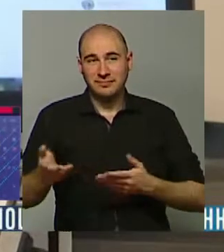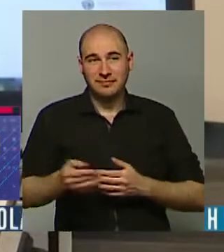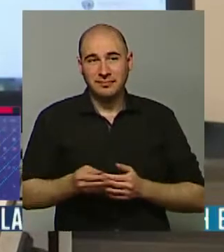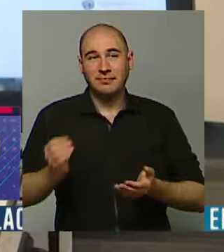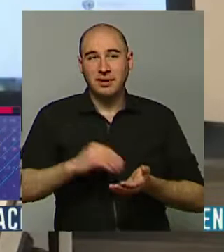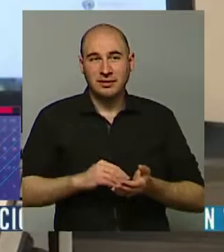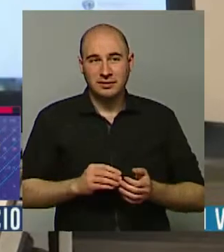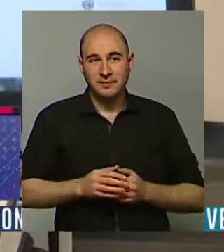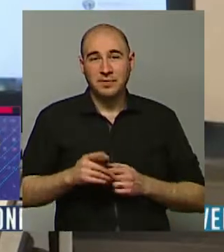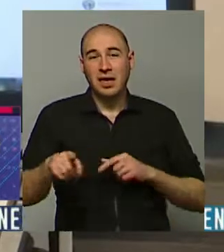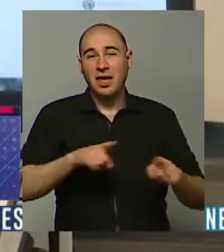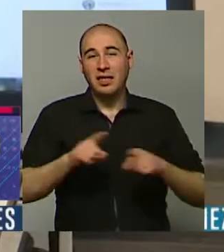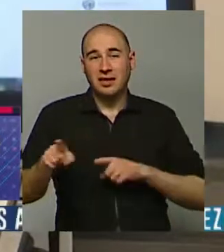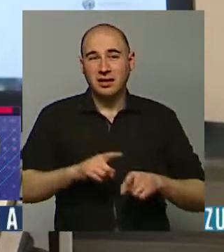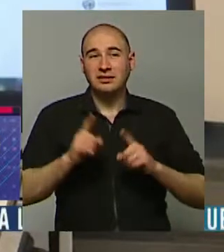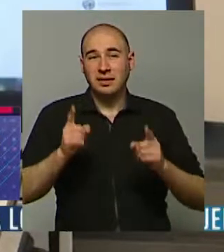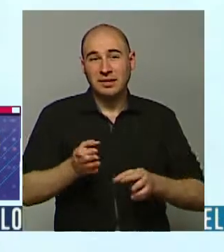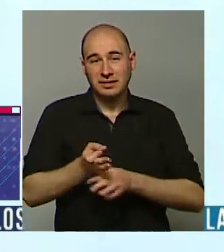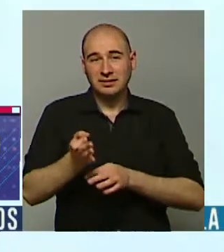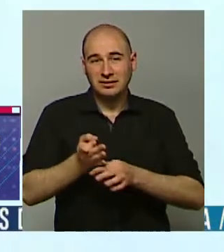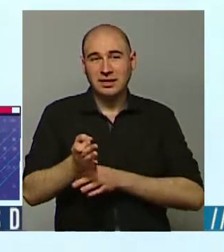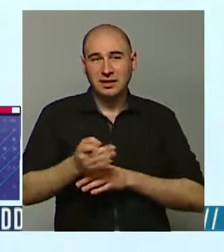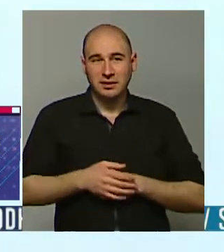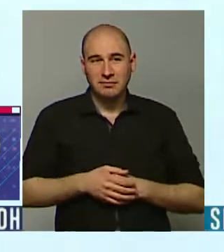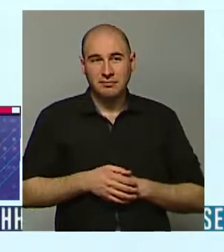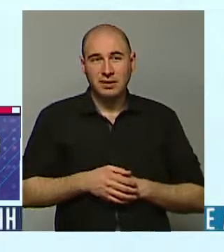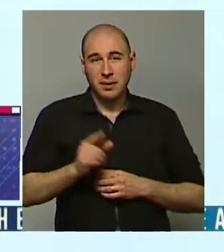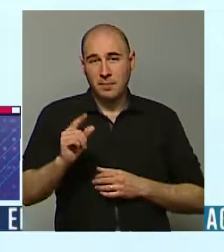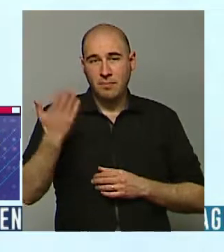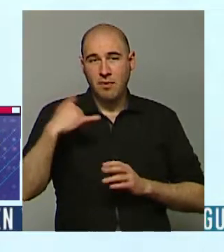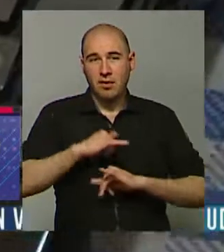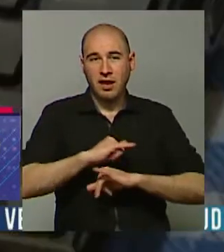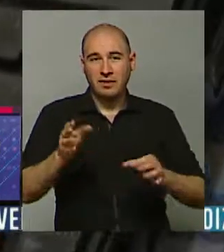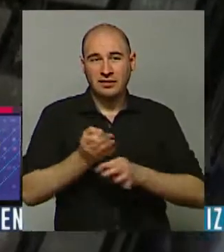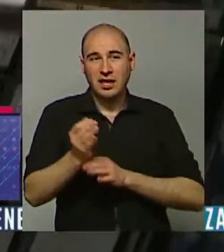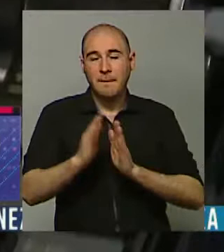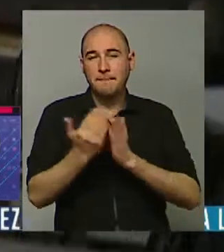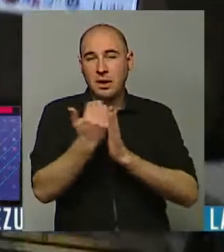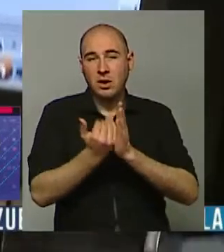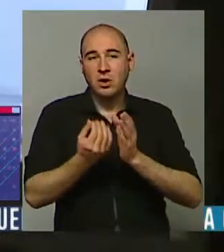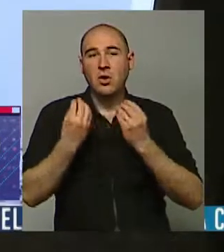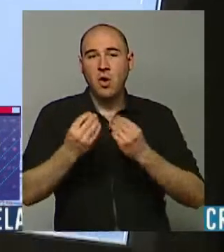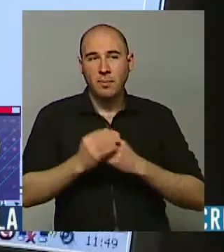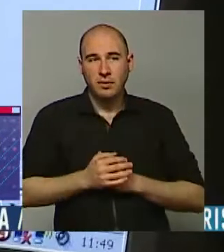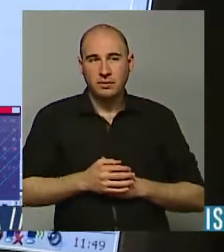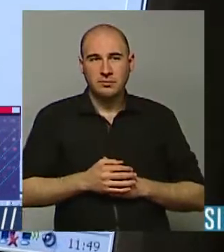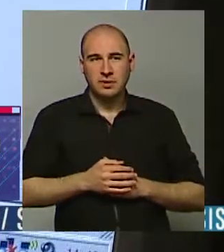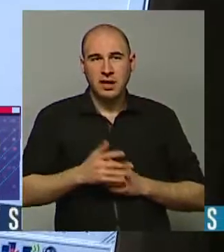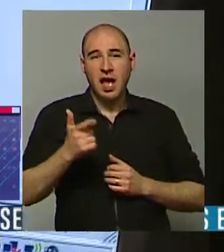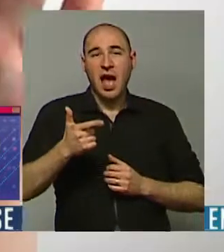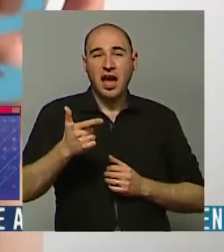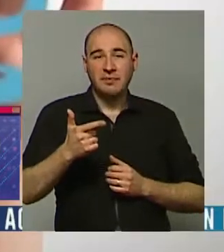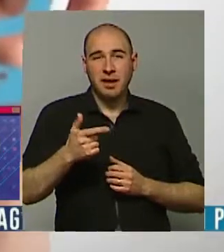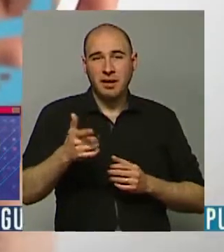Bueno, pero internet inclusive te enseñan que, digamos, salió hace poco los manuales de cómo generar un arma